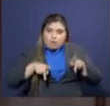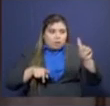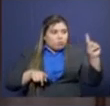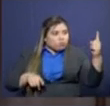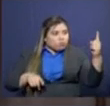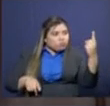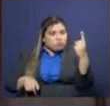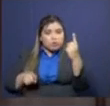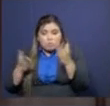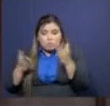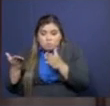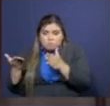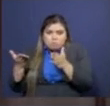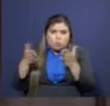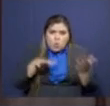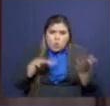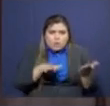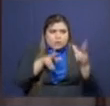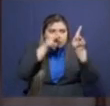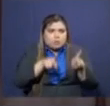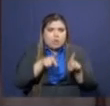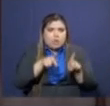muerte y economía.